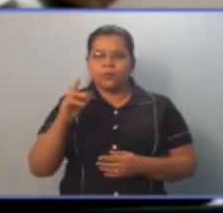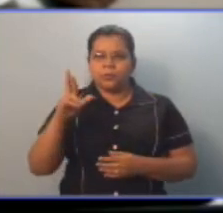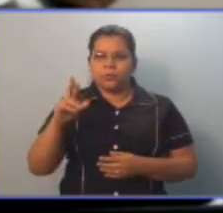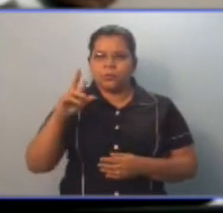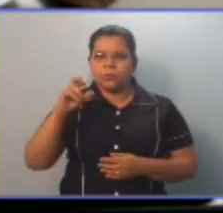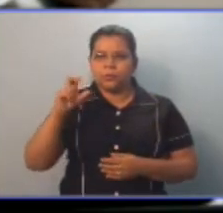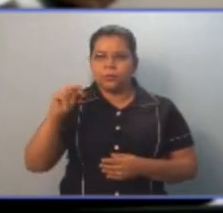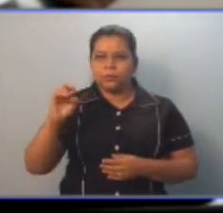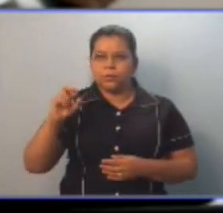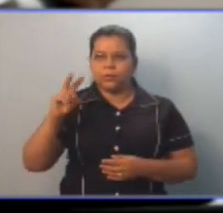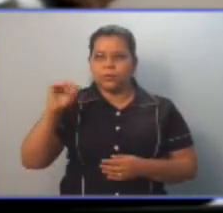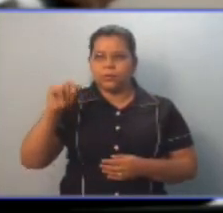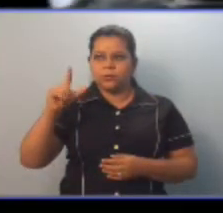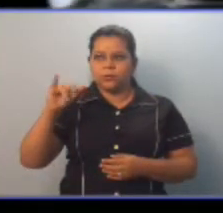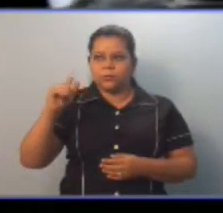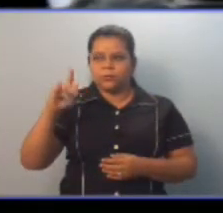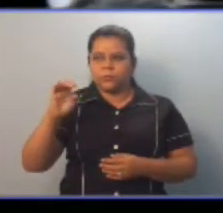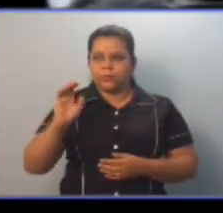Valiente.